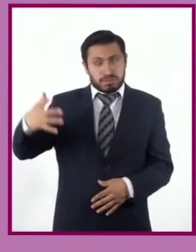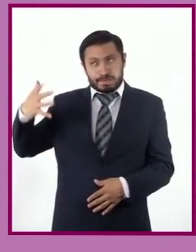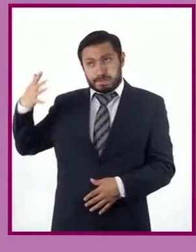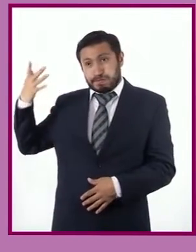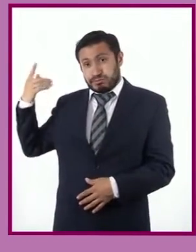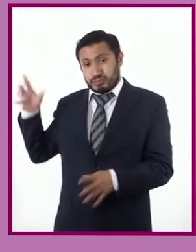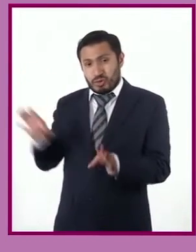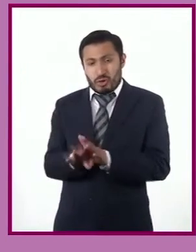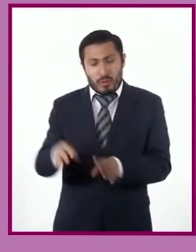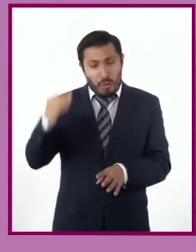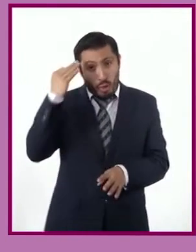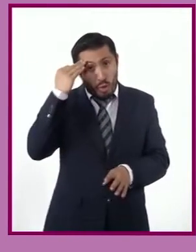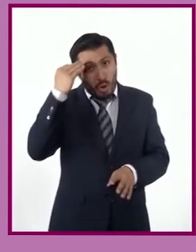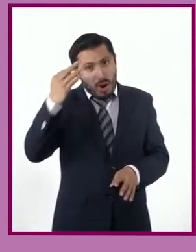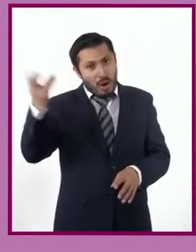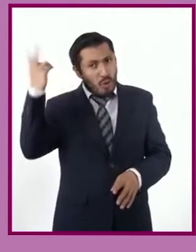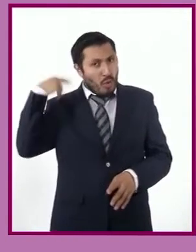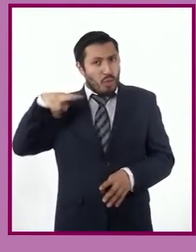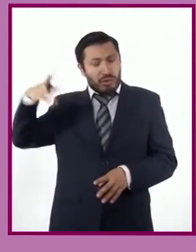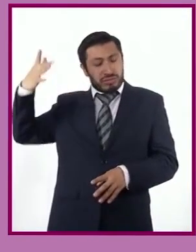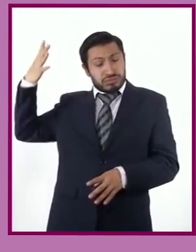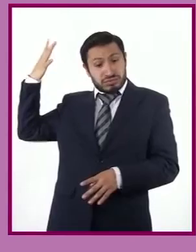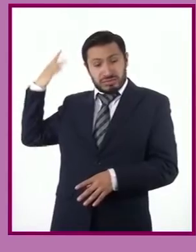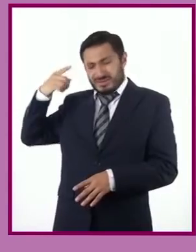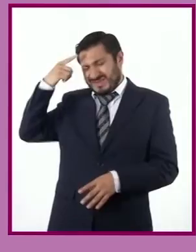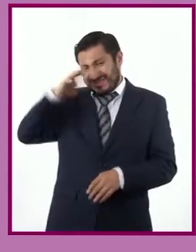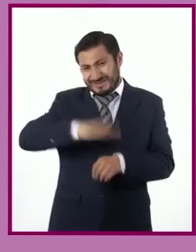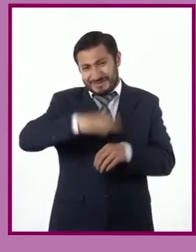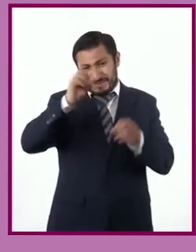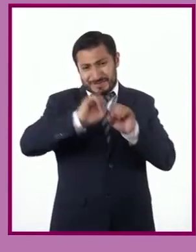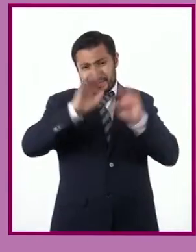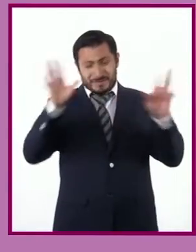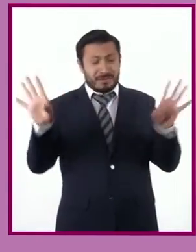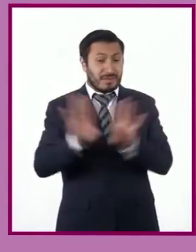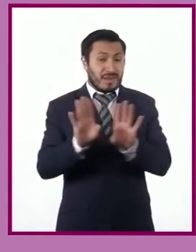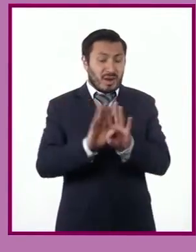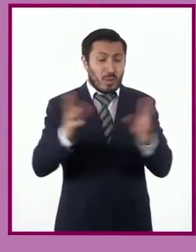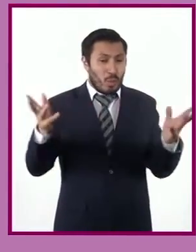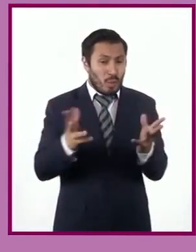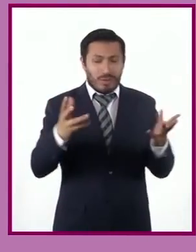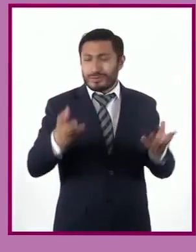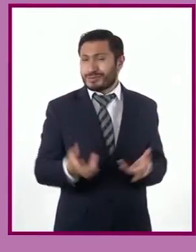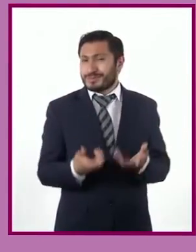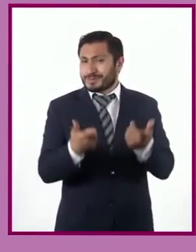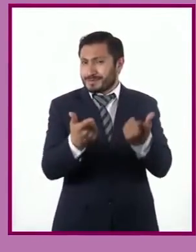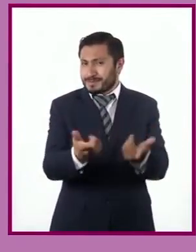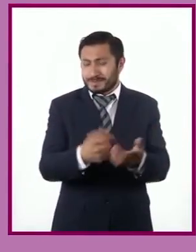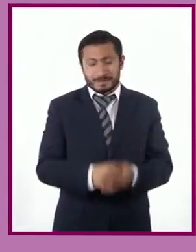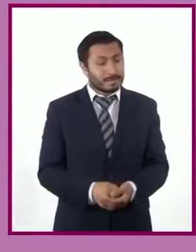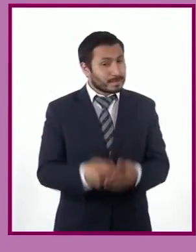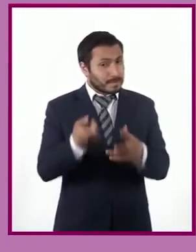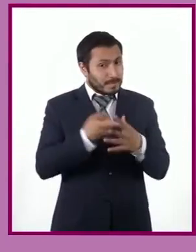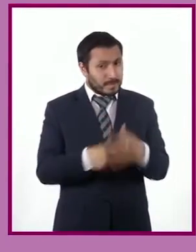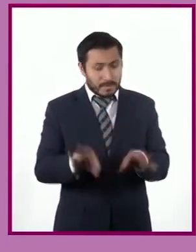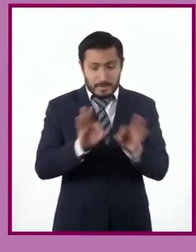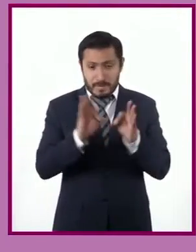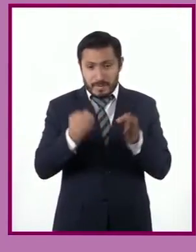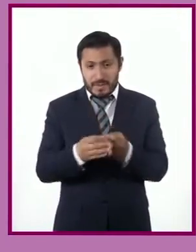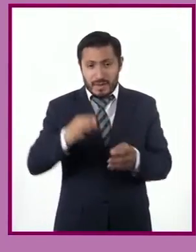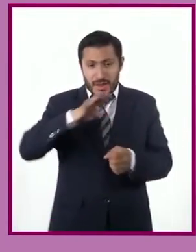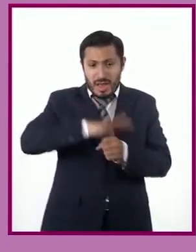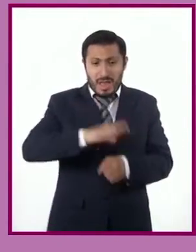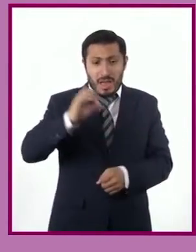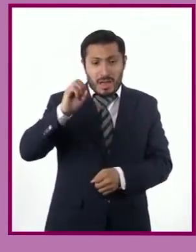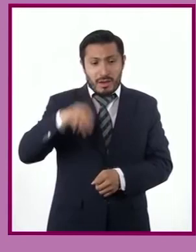una cápsula del tiempo. Para que nos quede más claro, veamos cómo se forman los fósiles. Empecemos por el proceso de